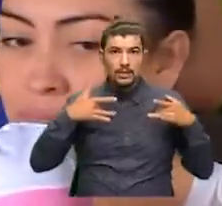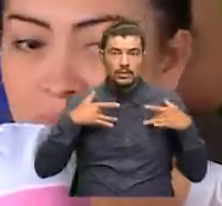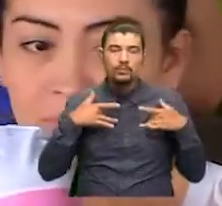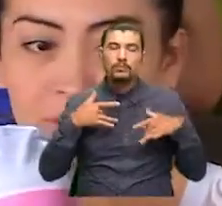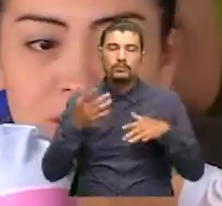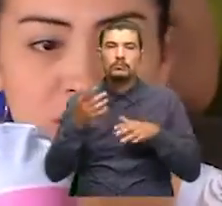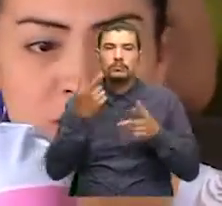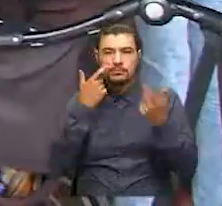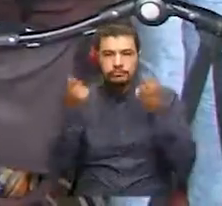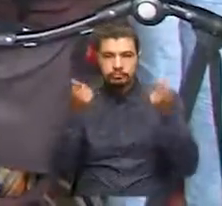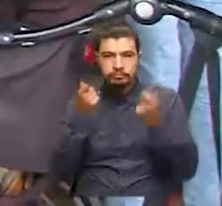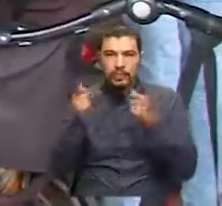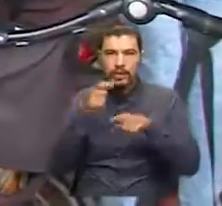diferentes puntos de vacunación